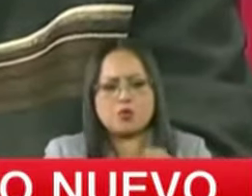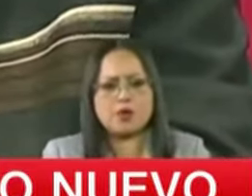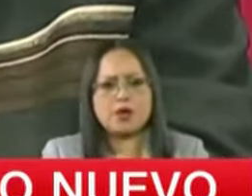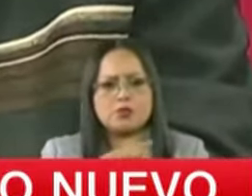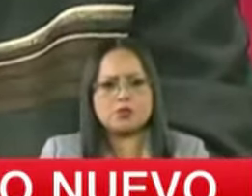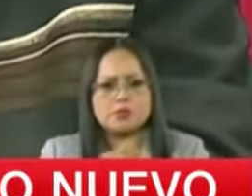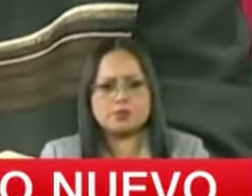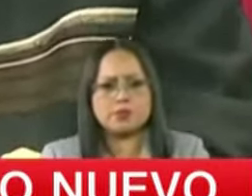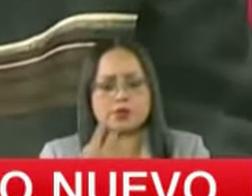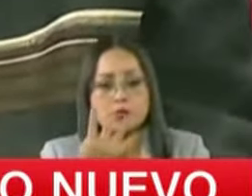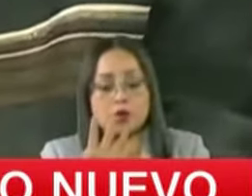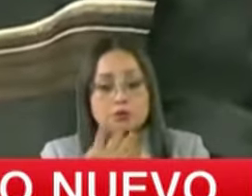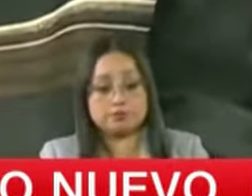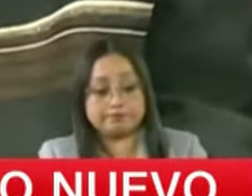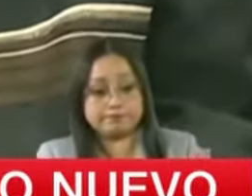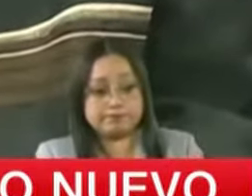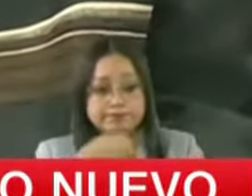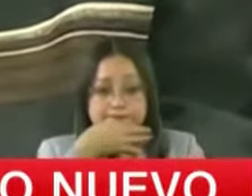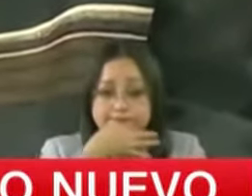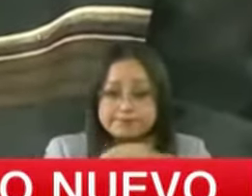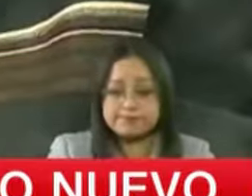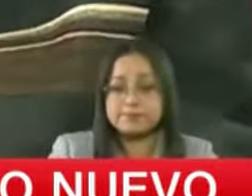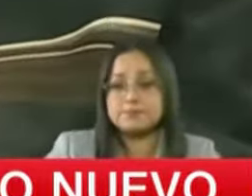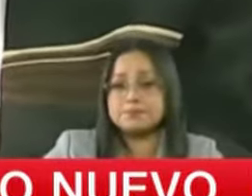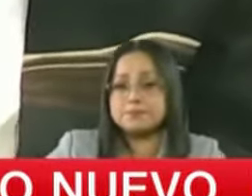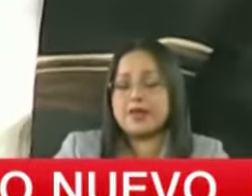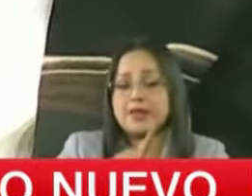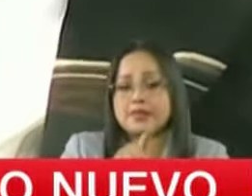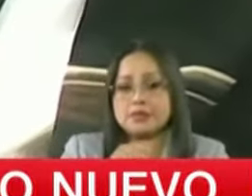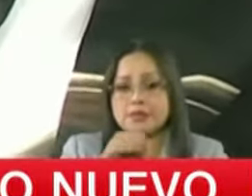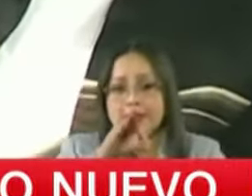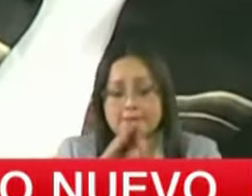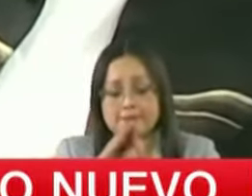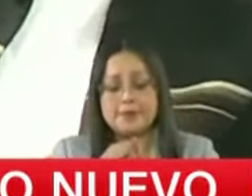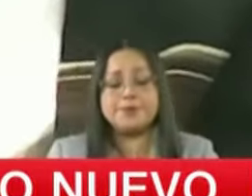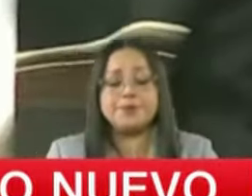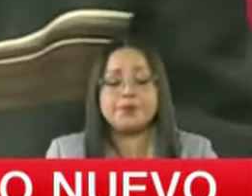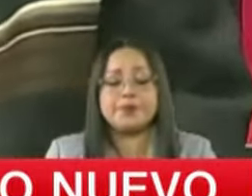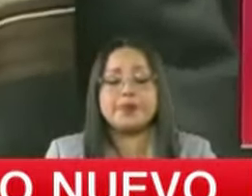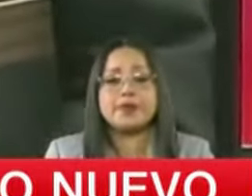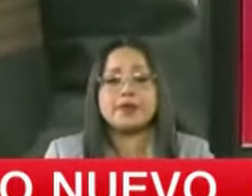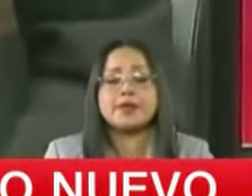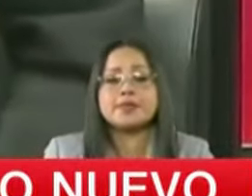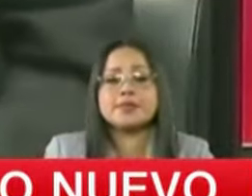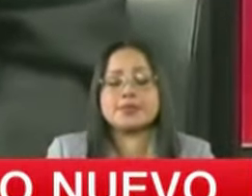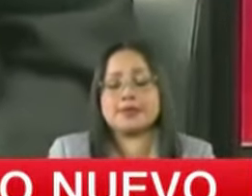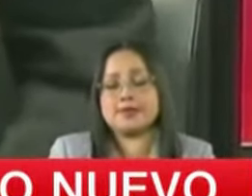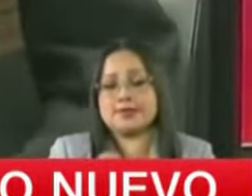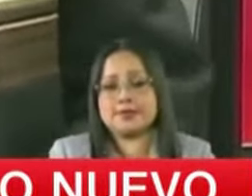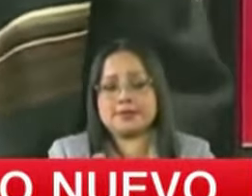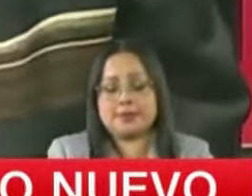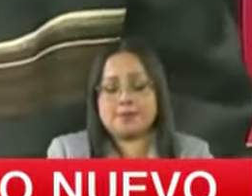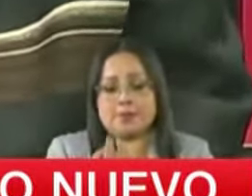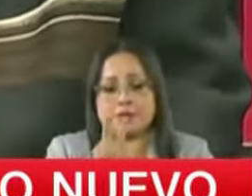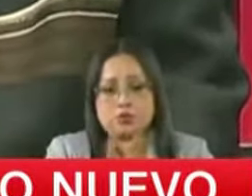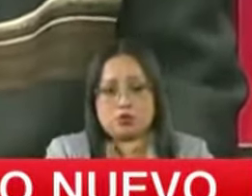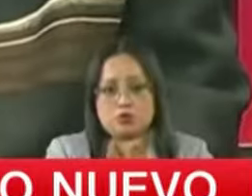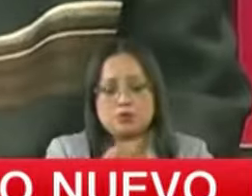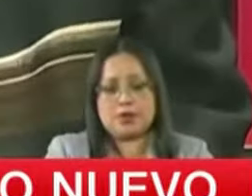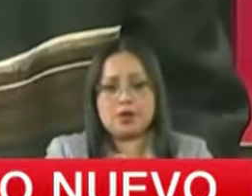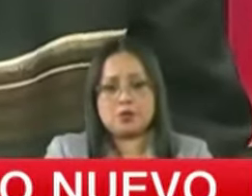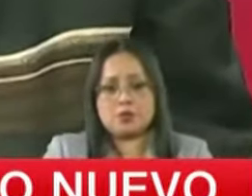1 de septiembre del 2024, mismo que fue publicado en el Diario Oficial de la Federación el día 2 del mismo mes y